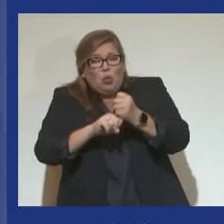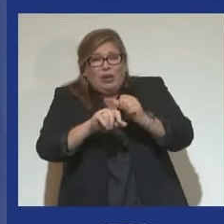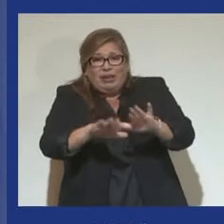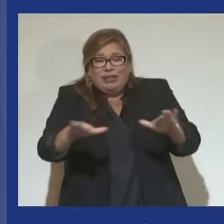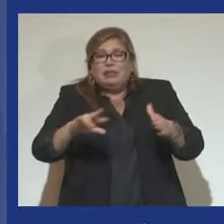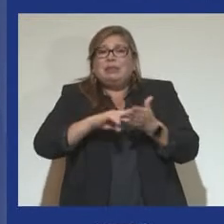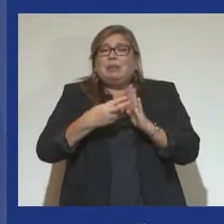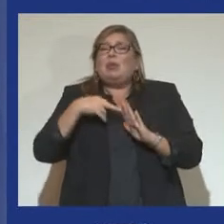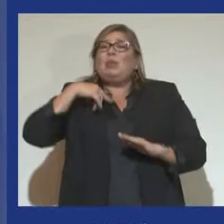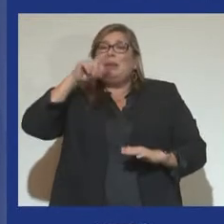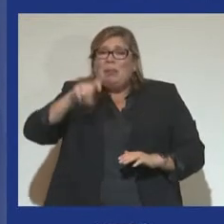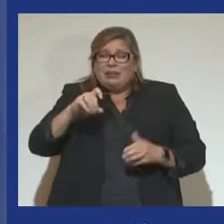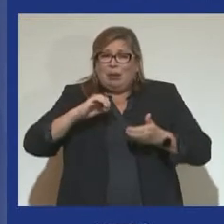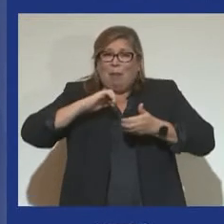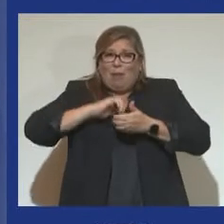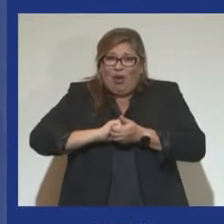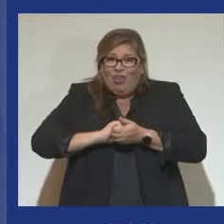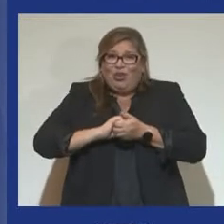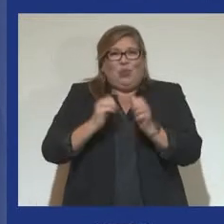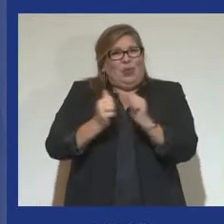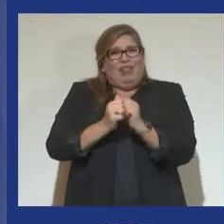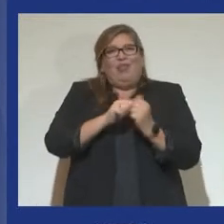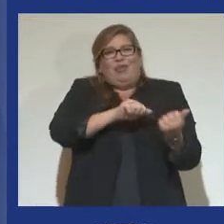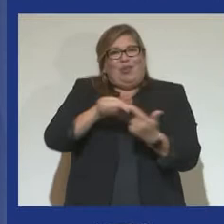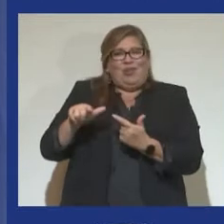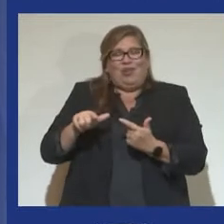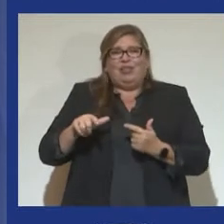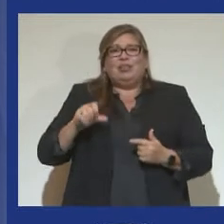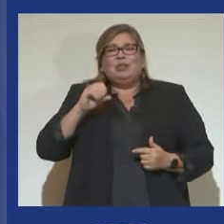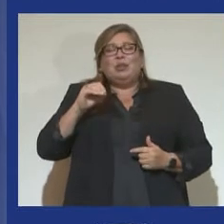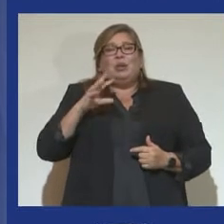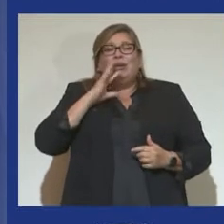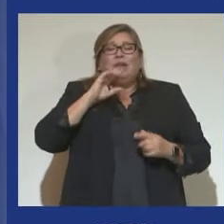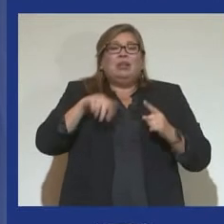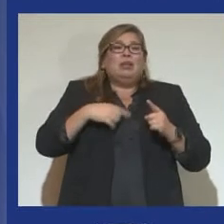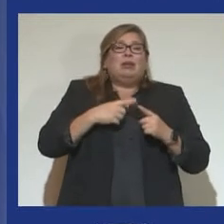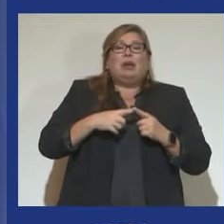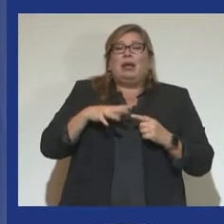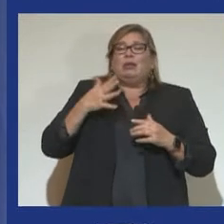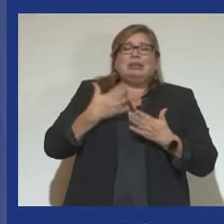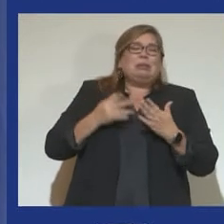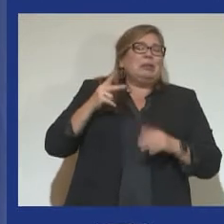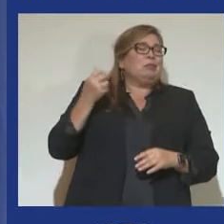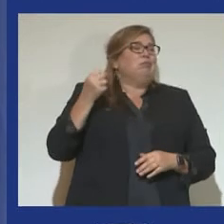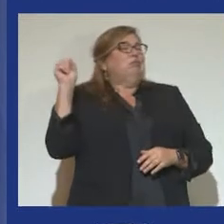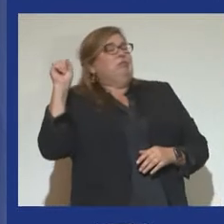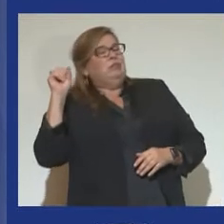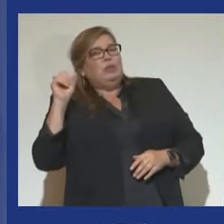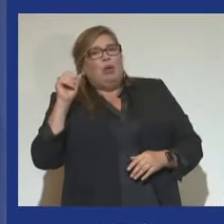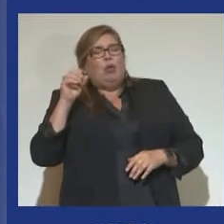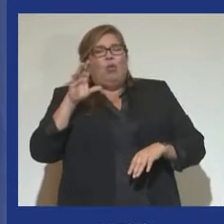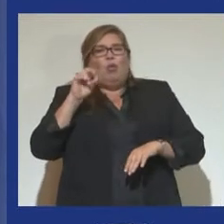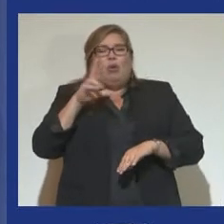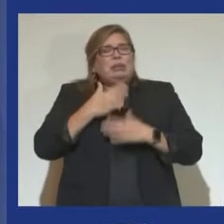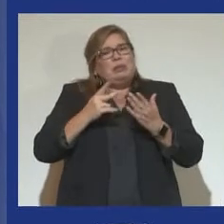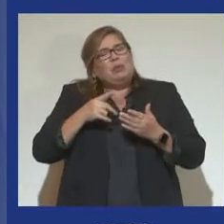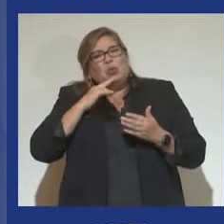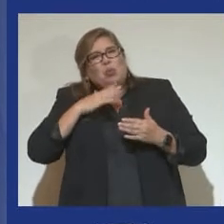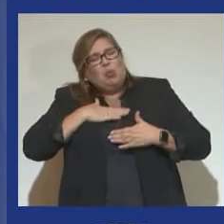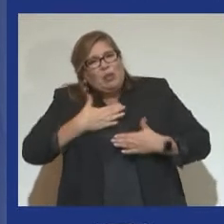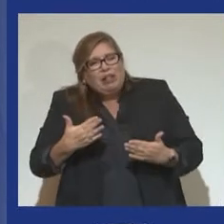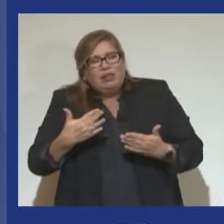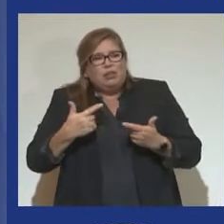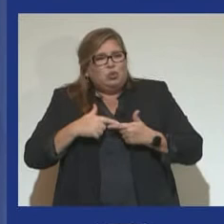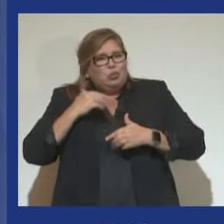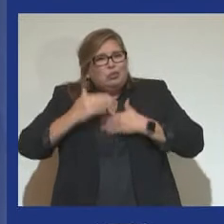tenemos que hacerlo en sociedad y esa noción de la imposición un cerrado un